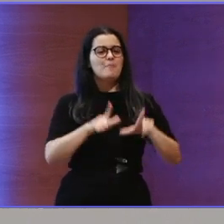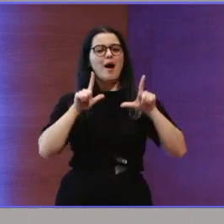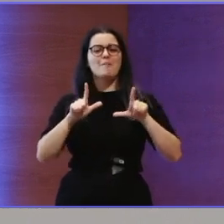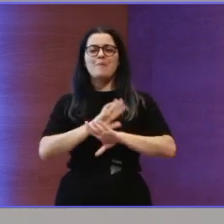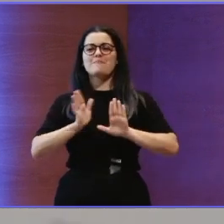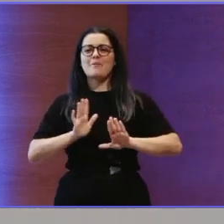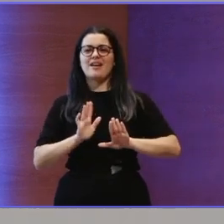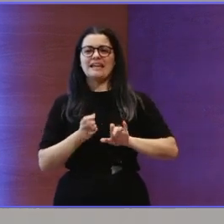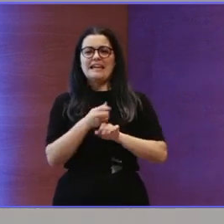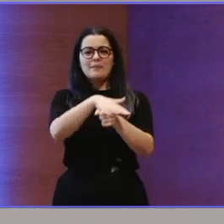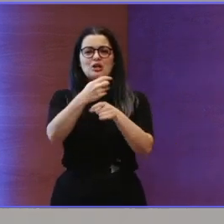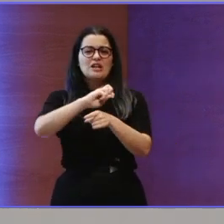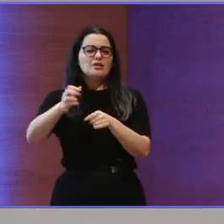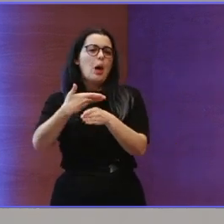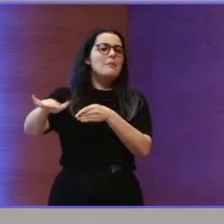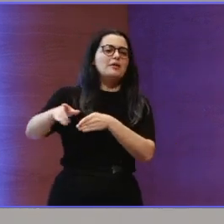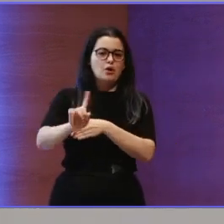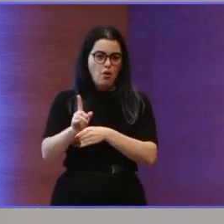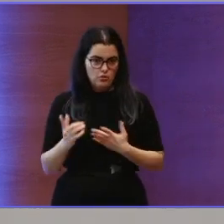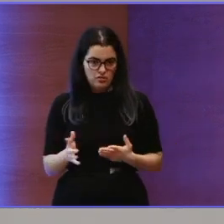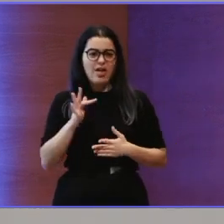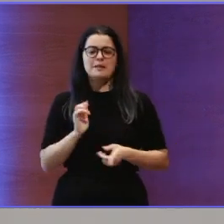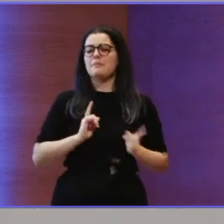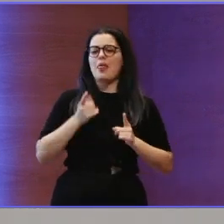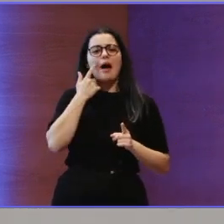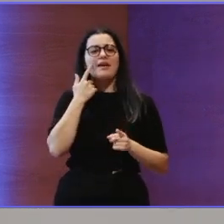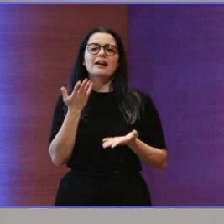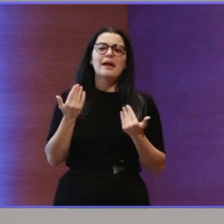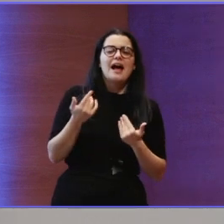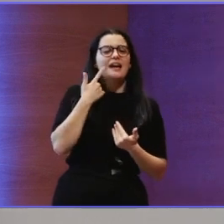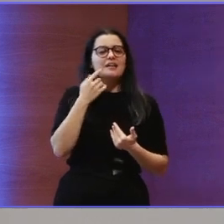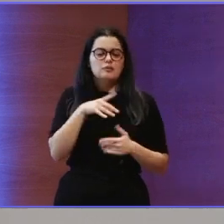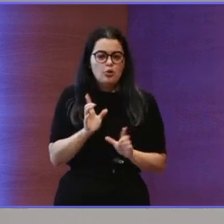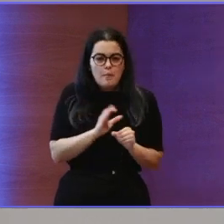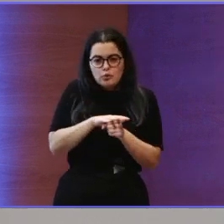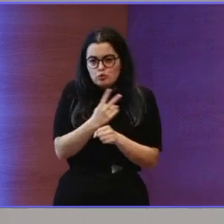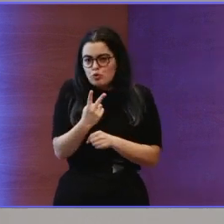sala y y además mandando lo que música quieren bailar no